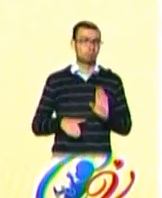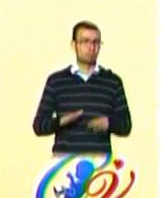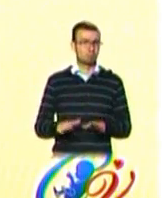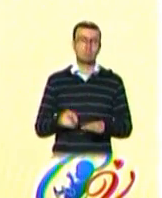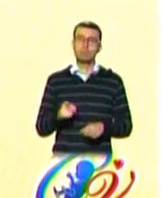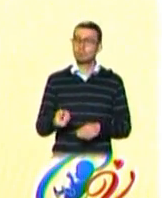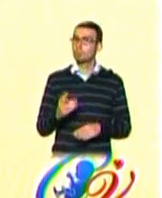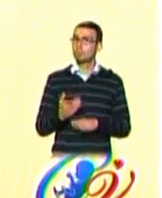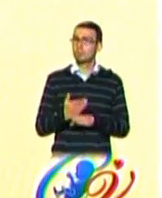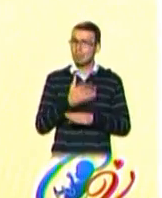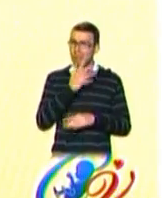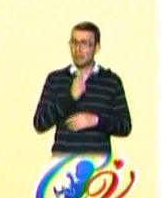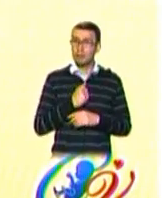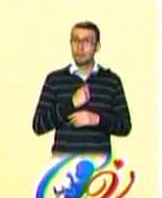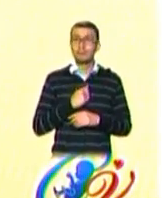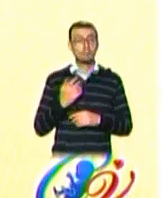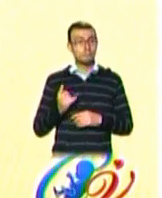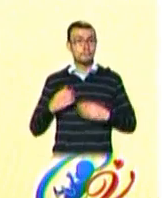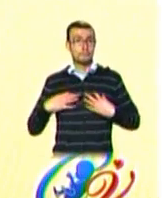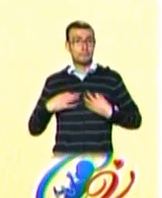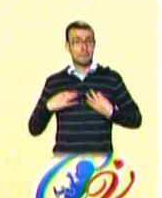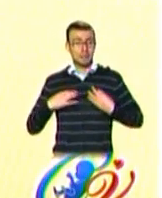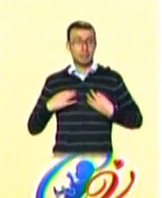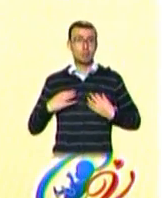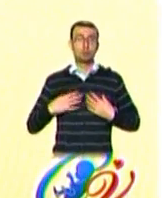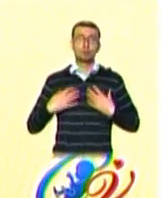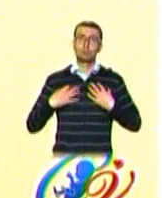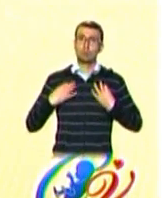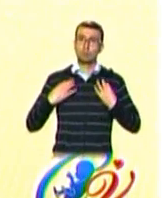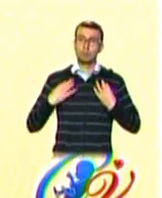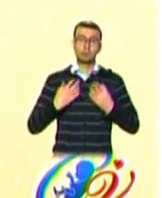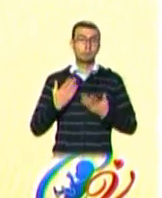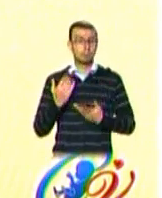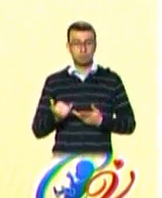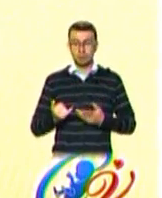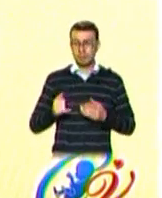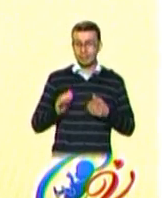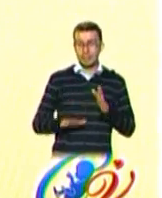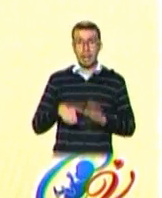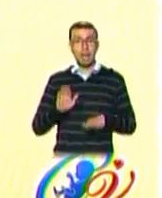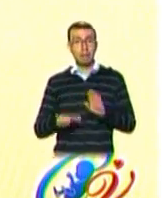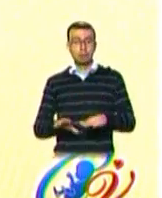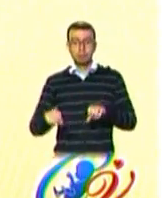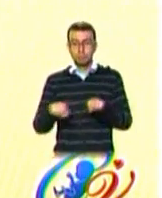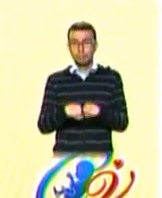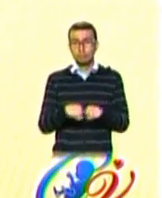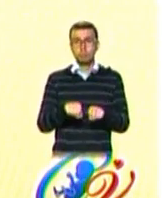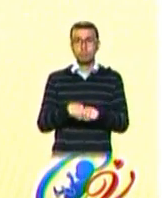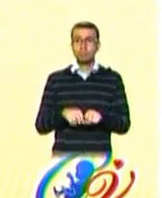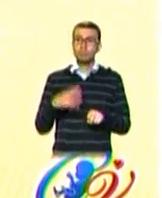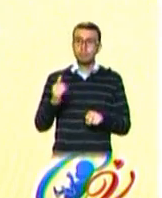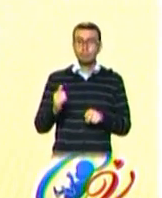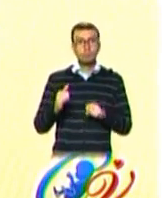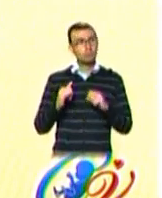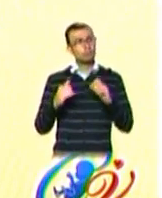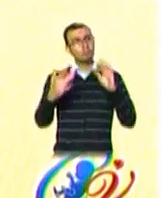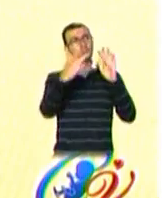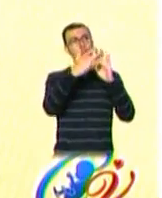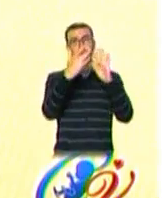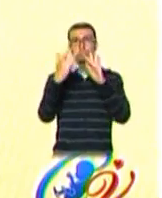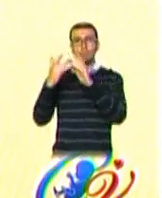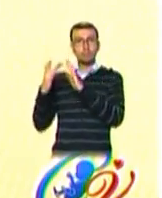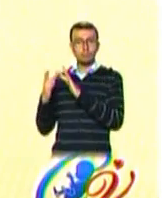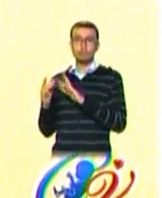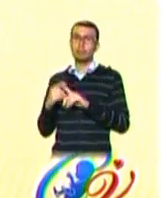sucede, porque la ropa, la tercera piel que yo utilizo, mis zapatos, me aíslan de la tierra. Pero cuando yo